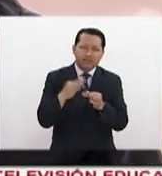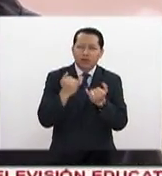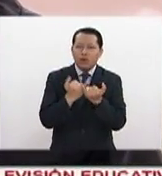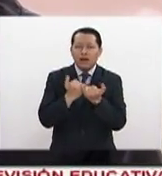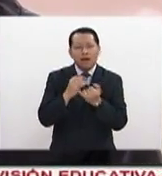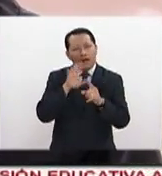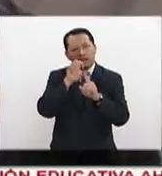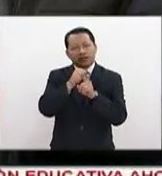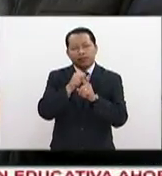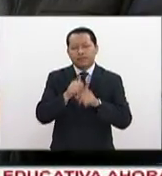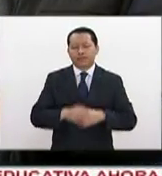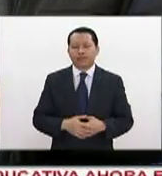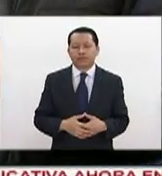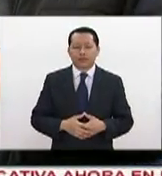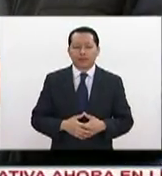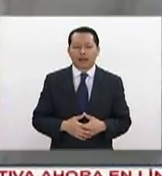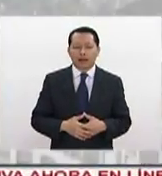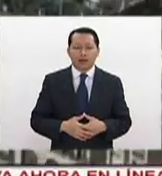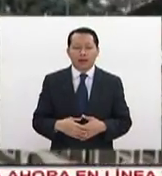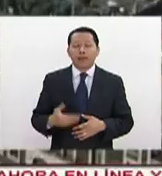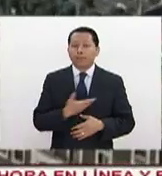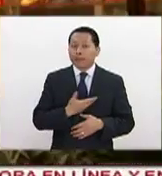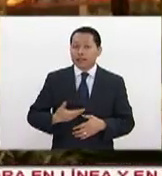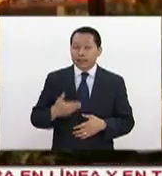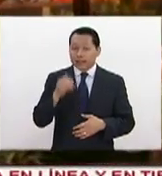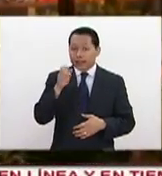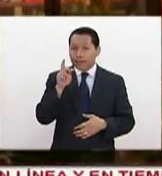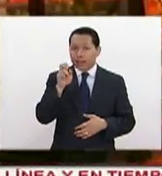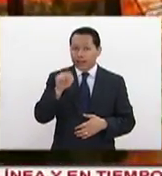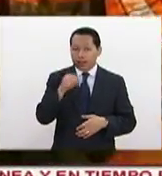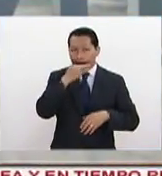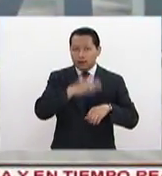ha logrado. El presidente